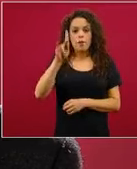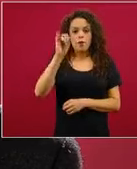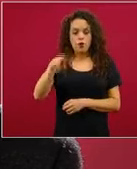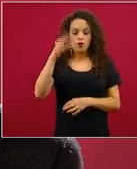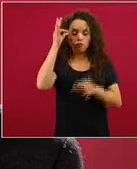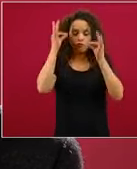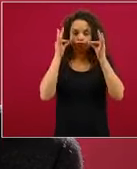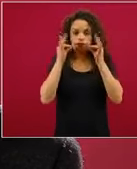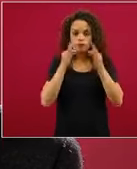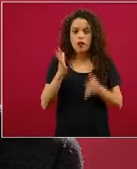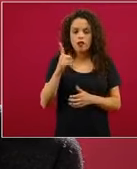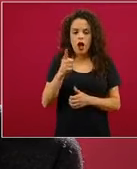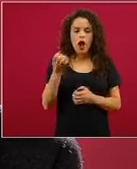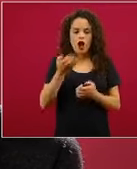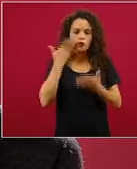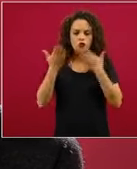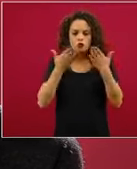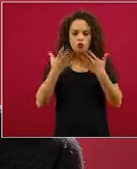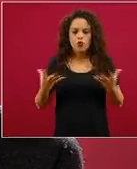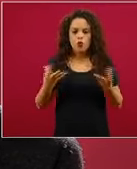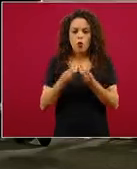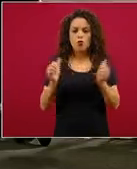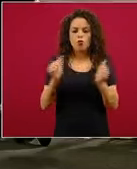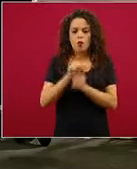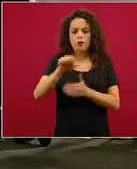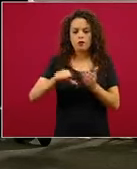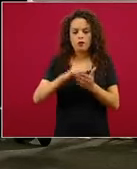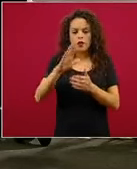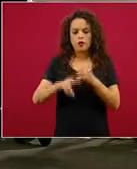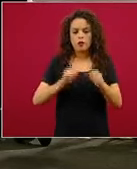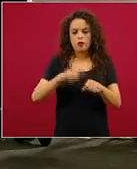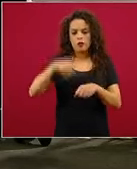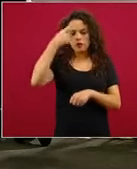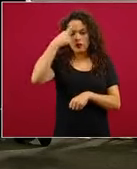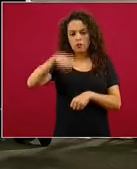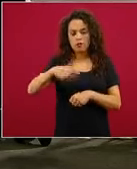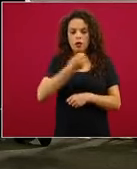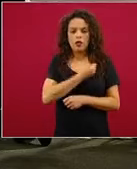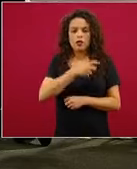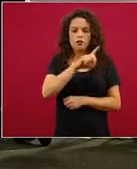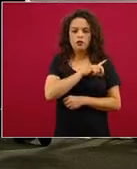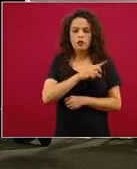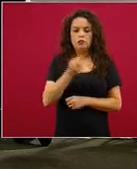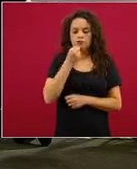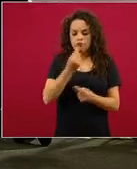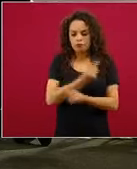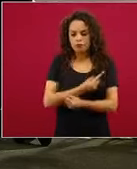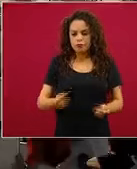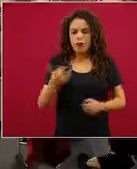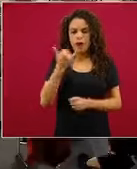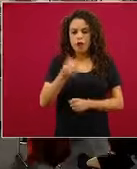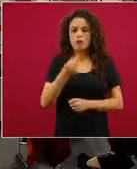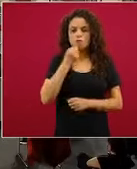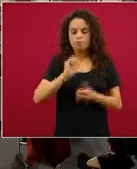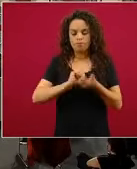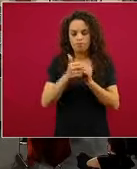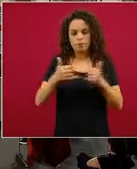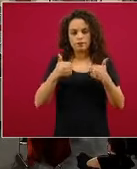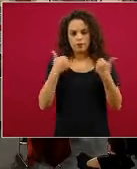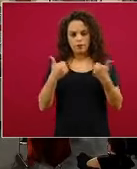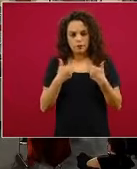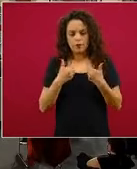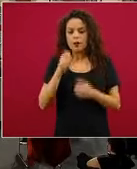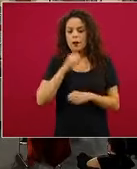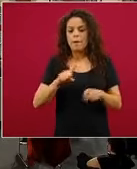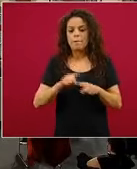brote junto con el Centro Nacional para la Salud de la Infancia y la Adolescencia. Y nos acompaña también la doctora Fátima